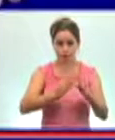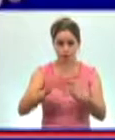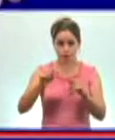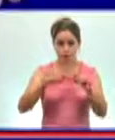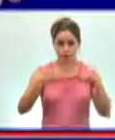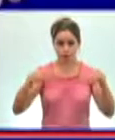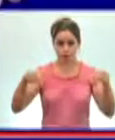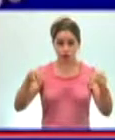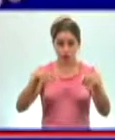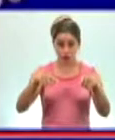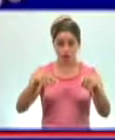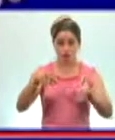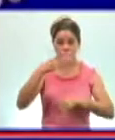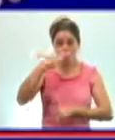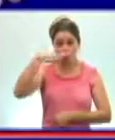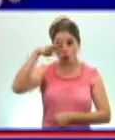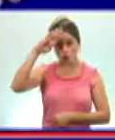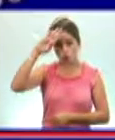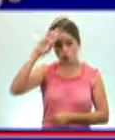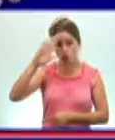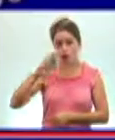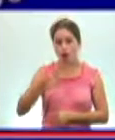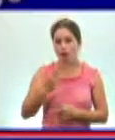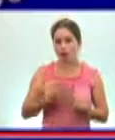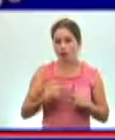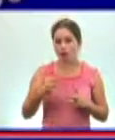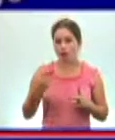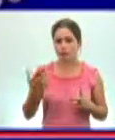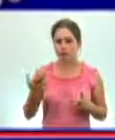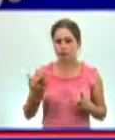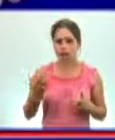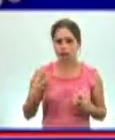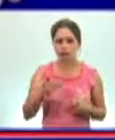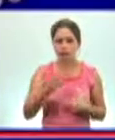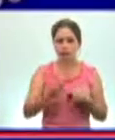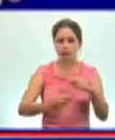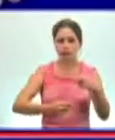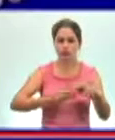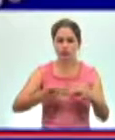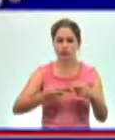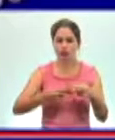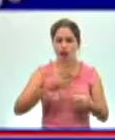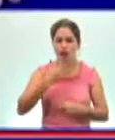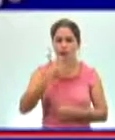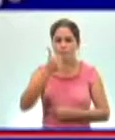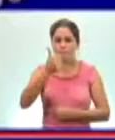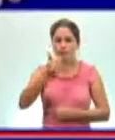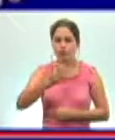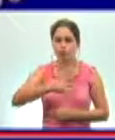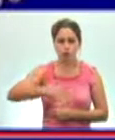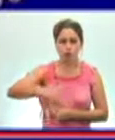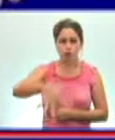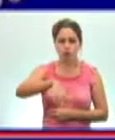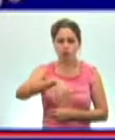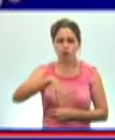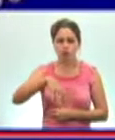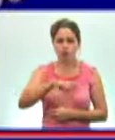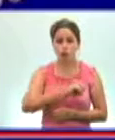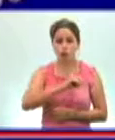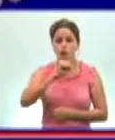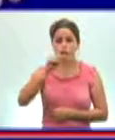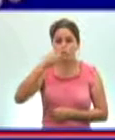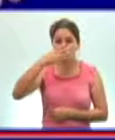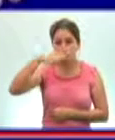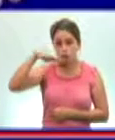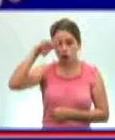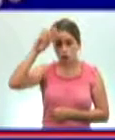que intercediera a favor de los procesos independentistas en Cuba, la siguiente cita que algunos